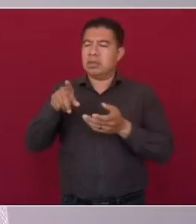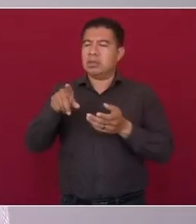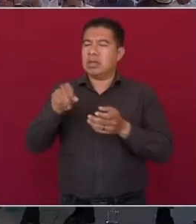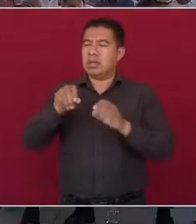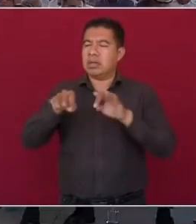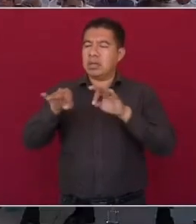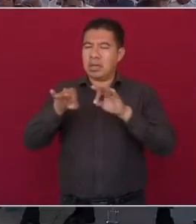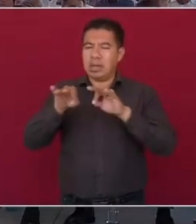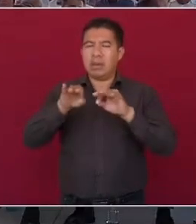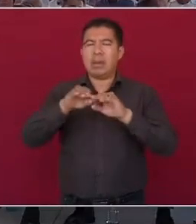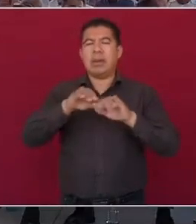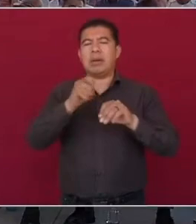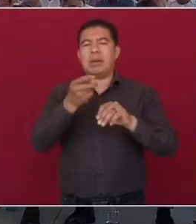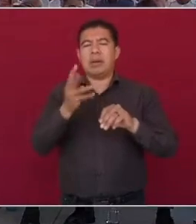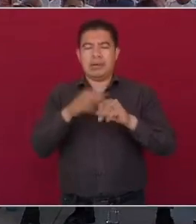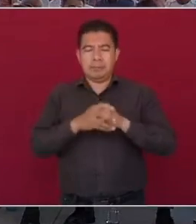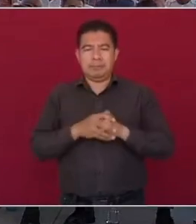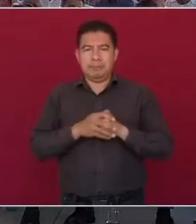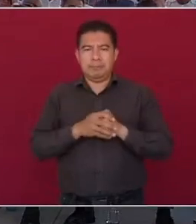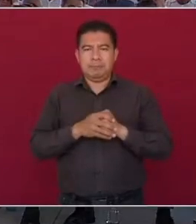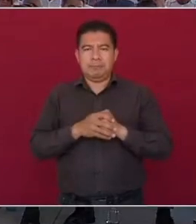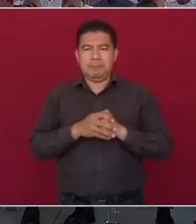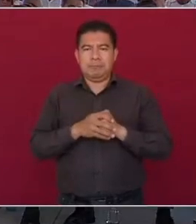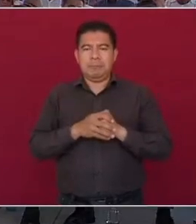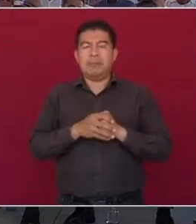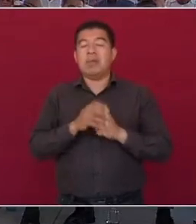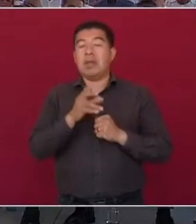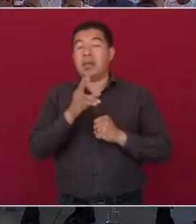Hemos vacunado a